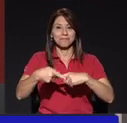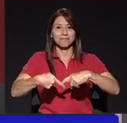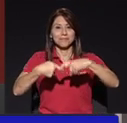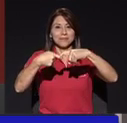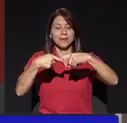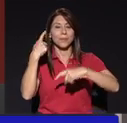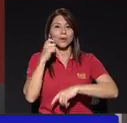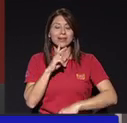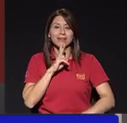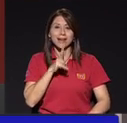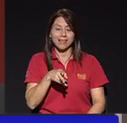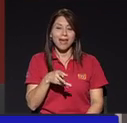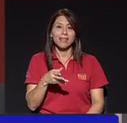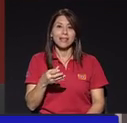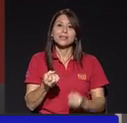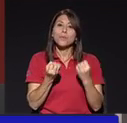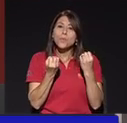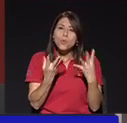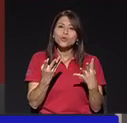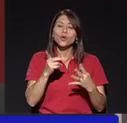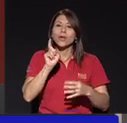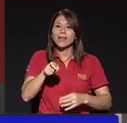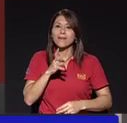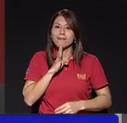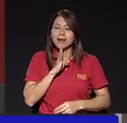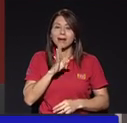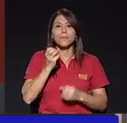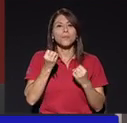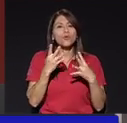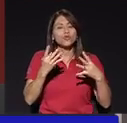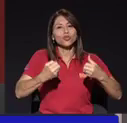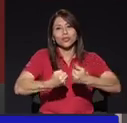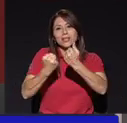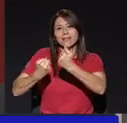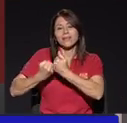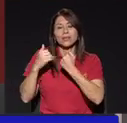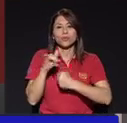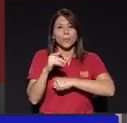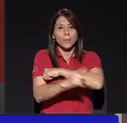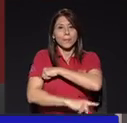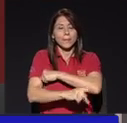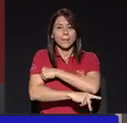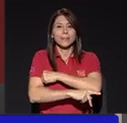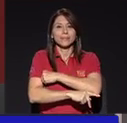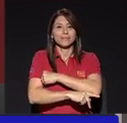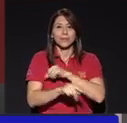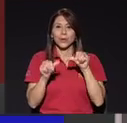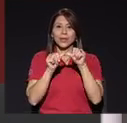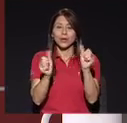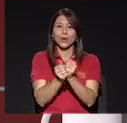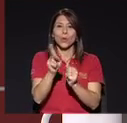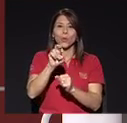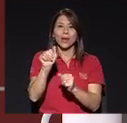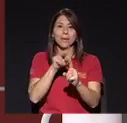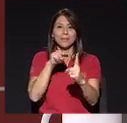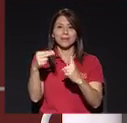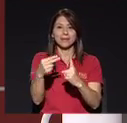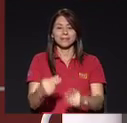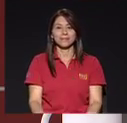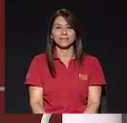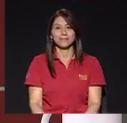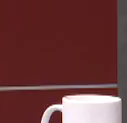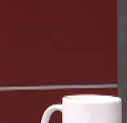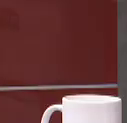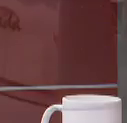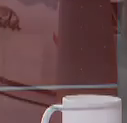el tema después de la pausa, porque en realidad es mucho lo que hay que hablar y muchos son los desafíos que tenemos como país en esta materia. Quédese con Una Mirada, que